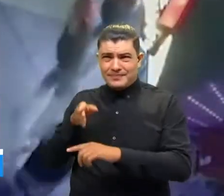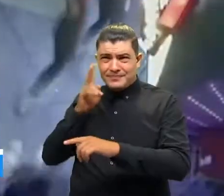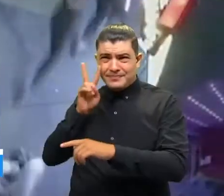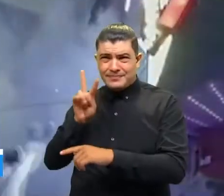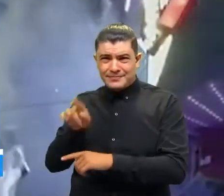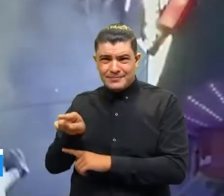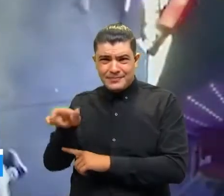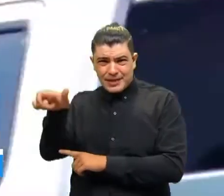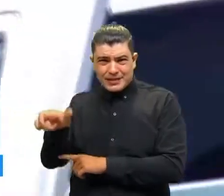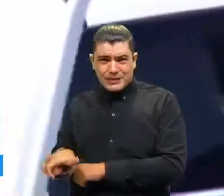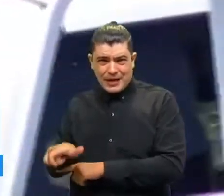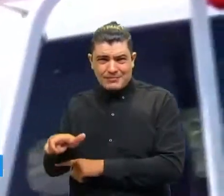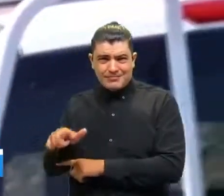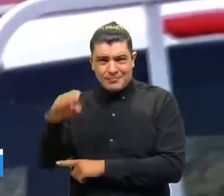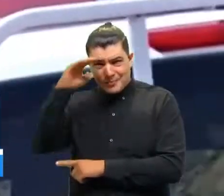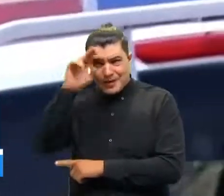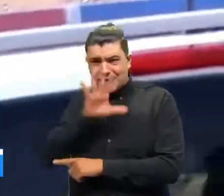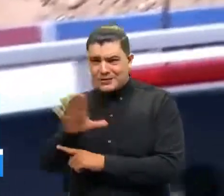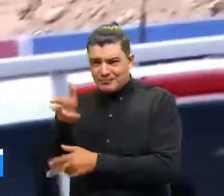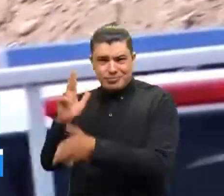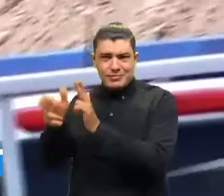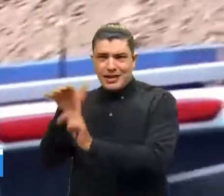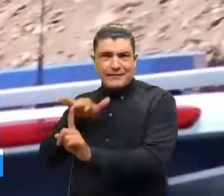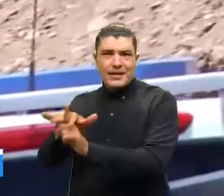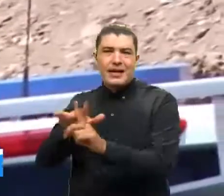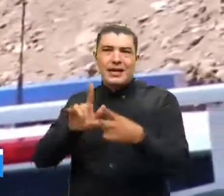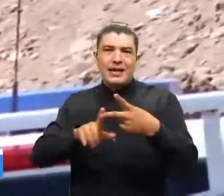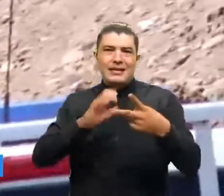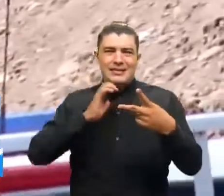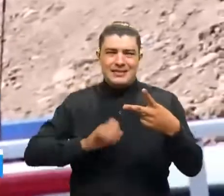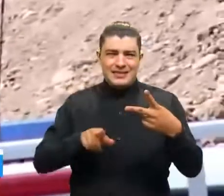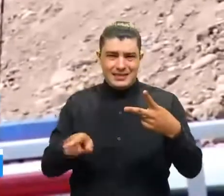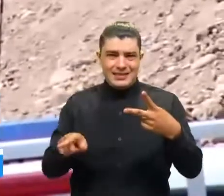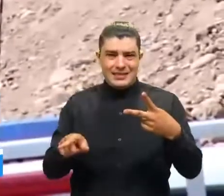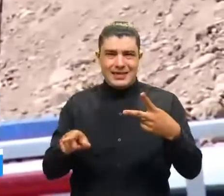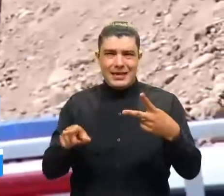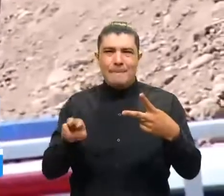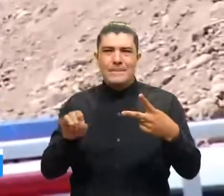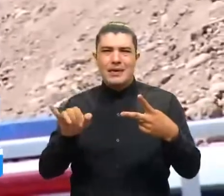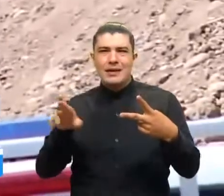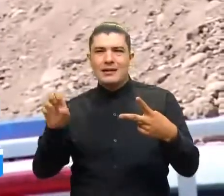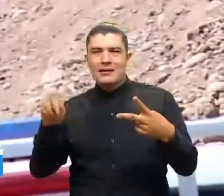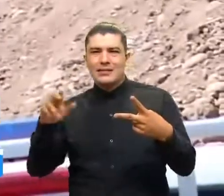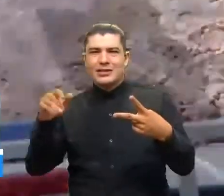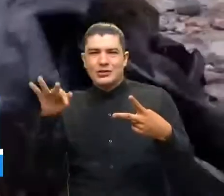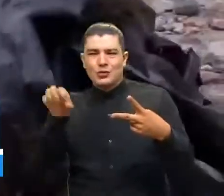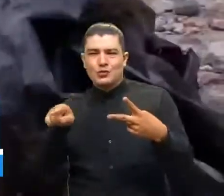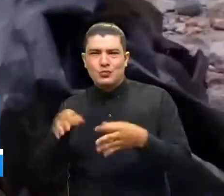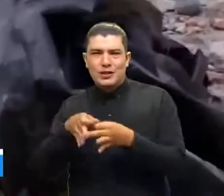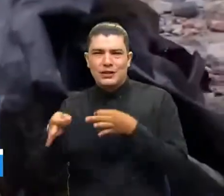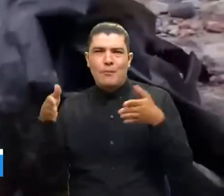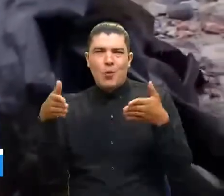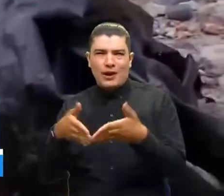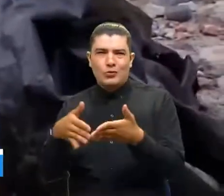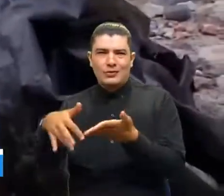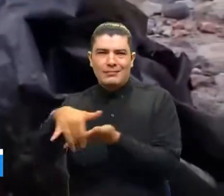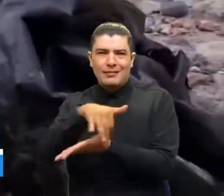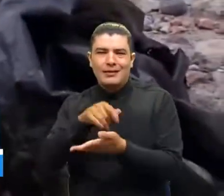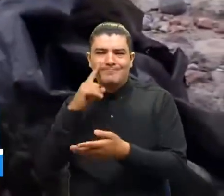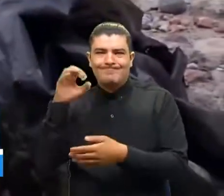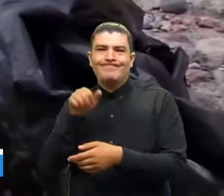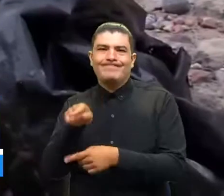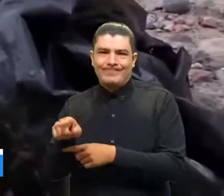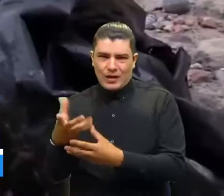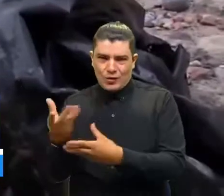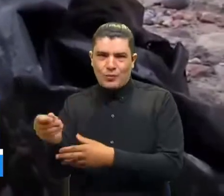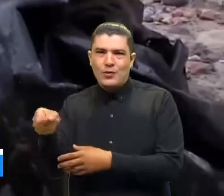intendente en Prados del Este, el segundo caso fue el cuerpo sin vida en la trocha Mi Ranchito en el municipio de Puerto Santander, donde en la zona se ve presencia del